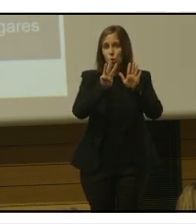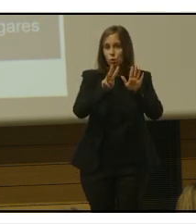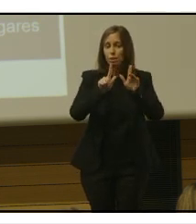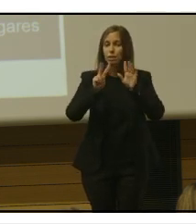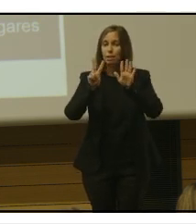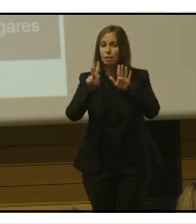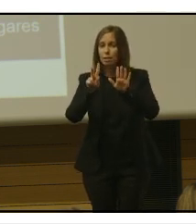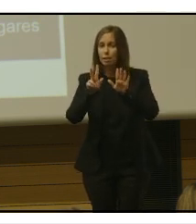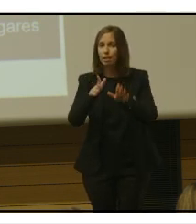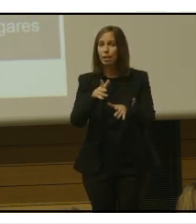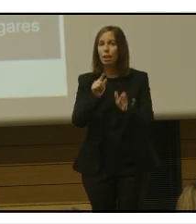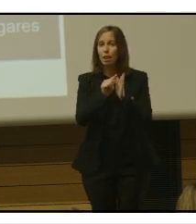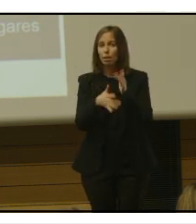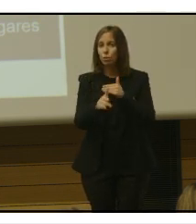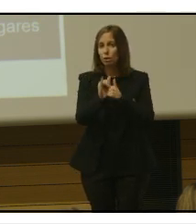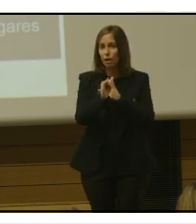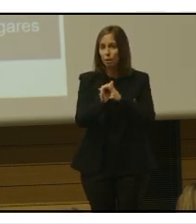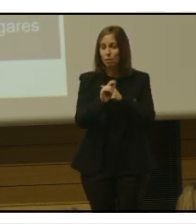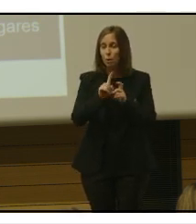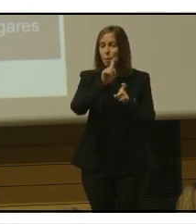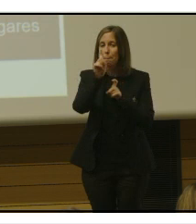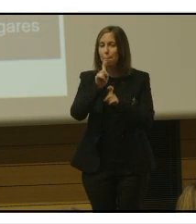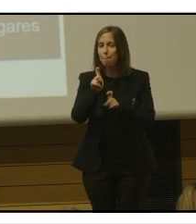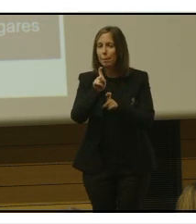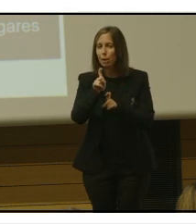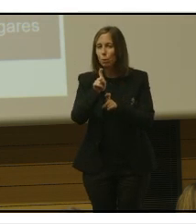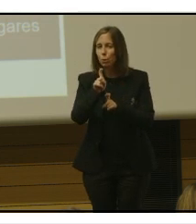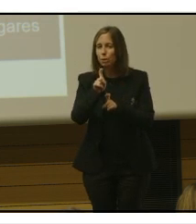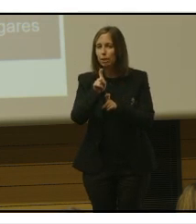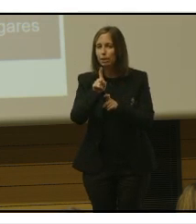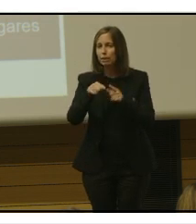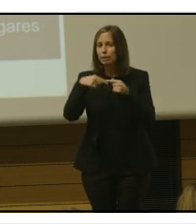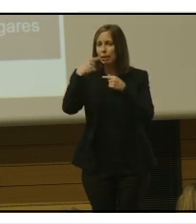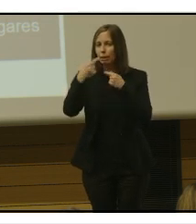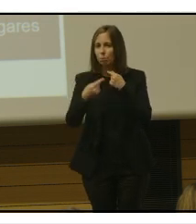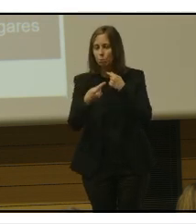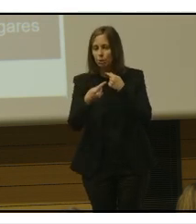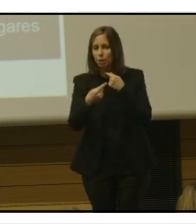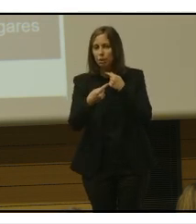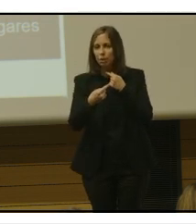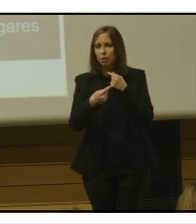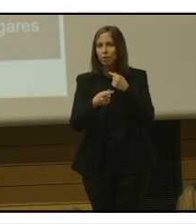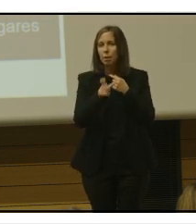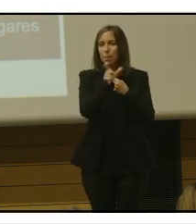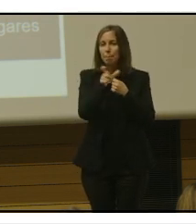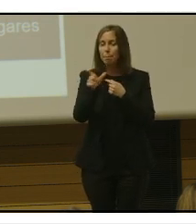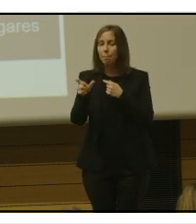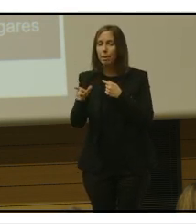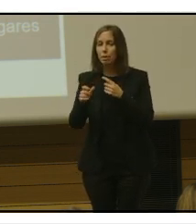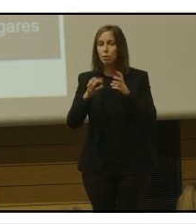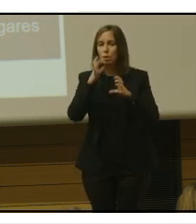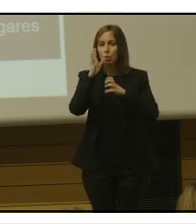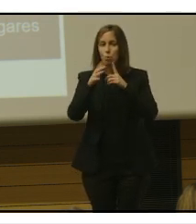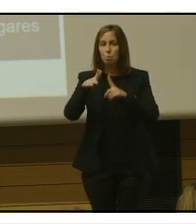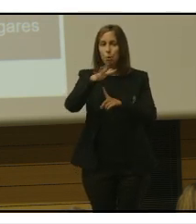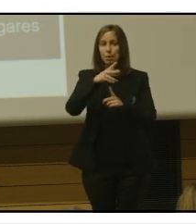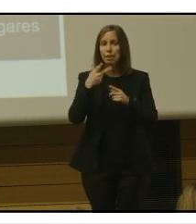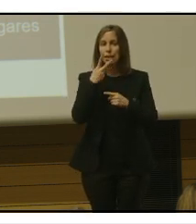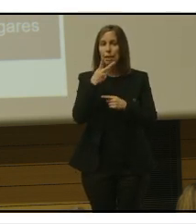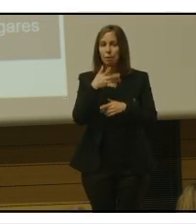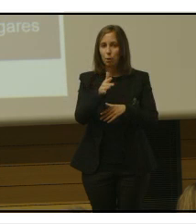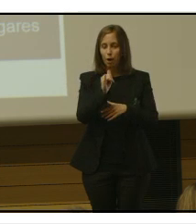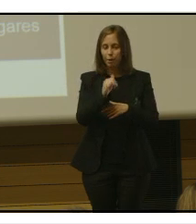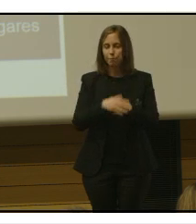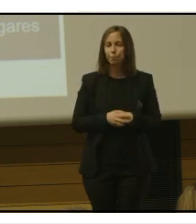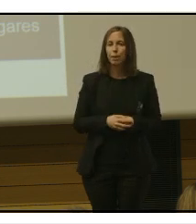2006 cuando empezamos a tener preguntas que nos permitieron valorar la prevalencia de exposición poblacional a humo ambiental de tabaco. 2006,